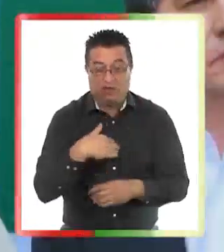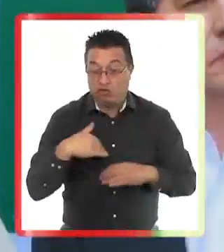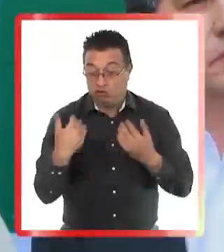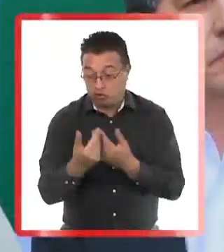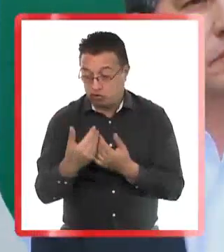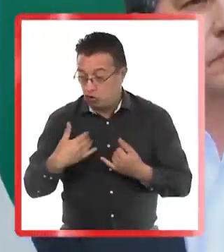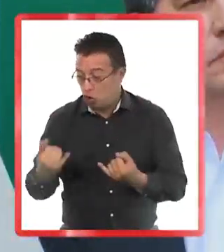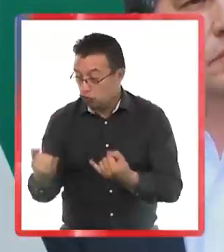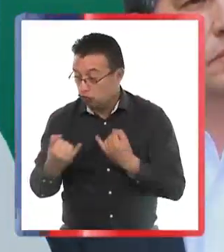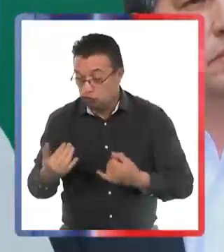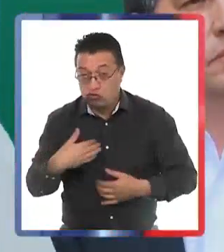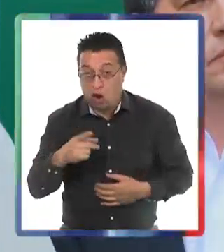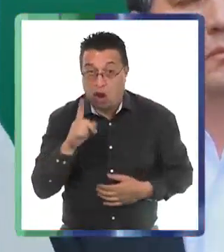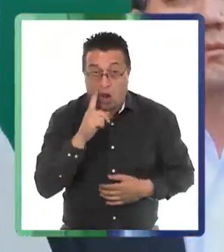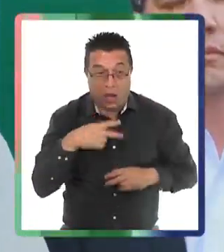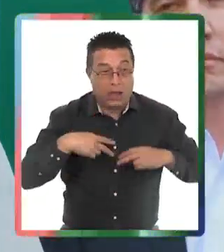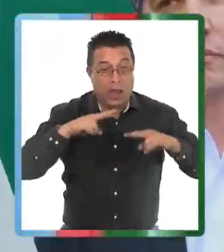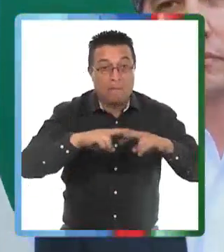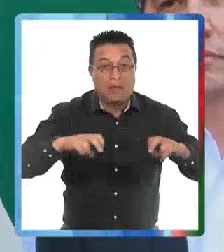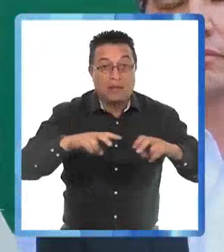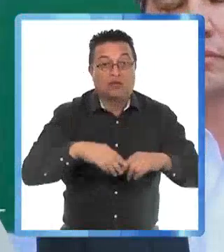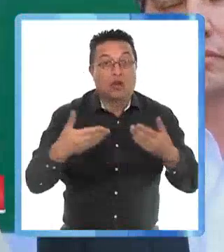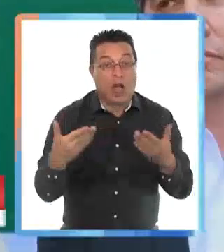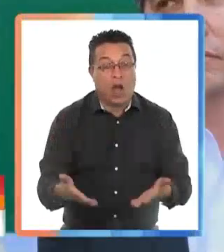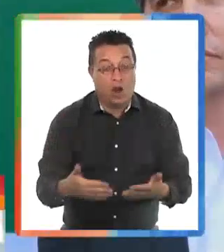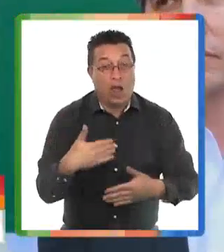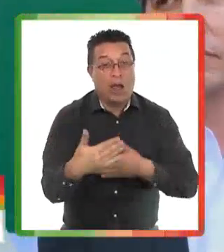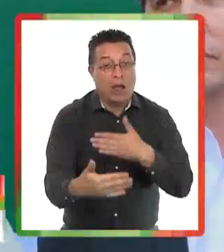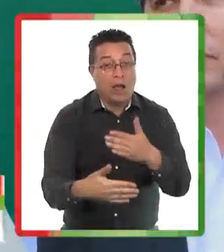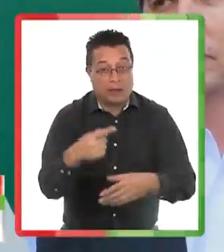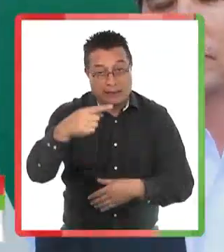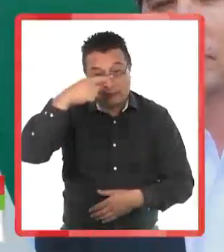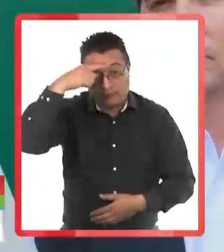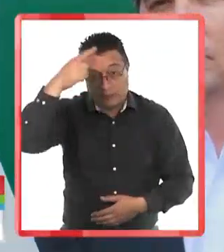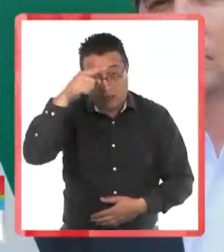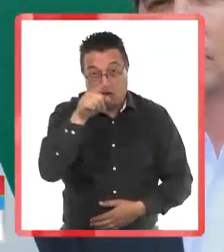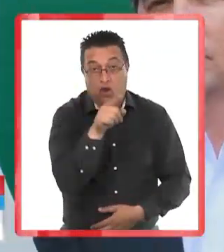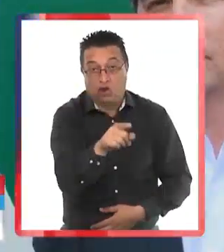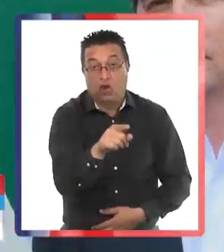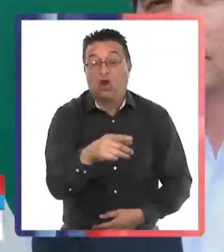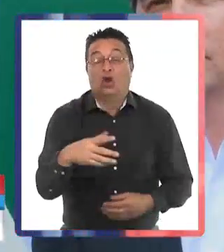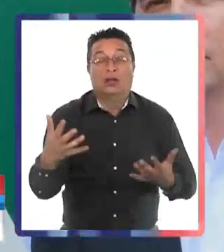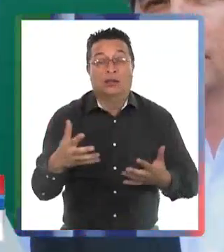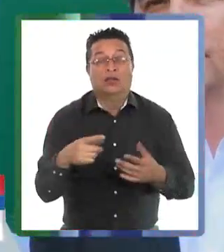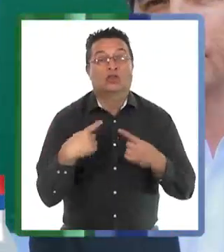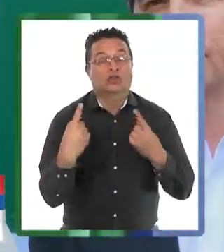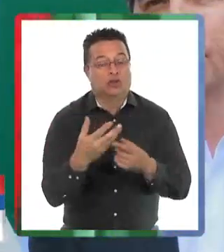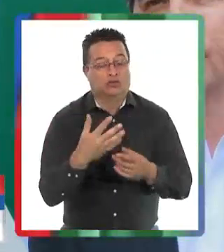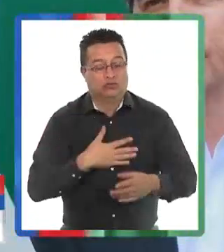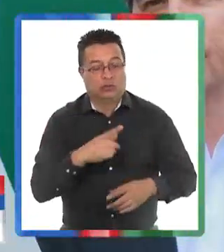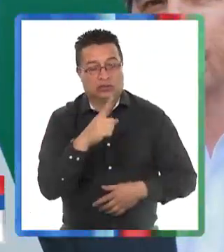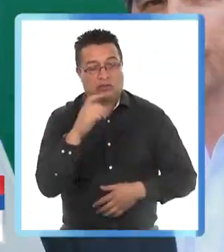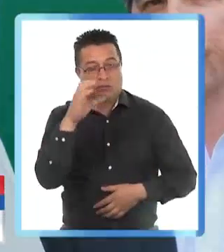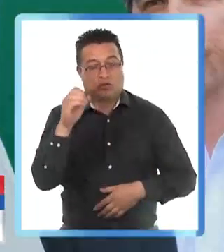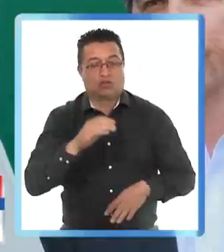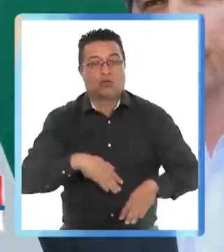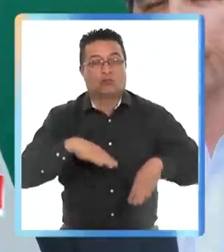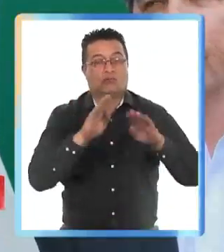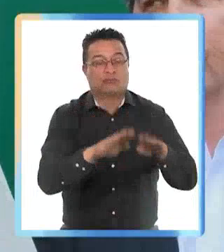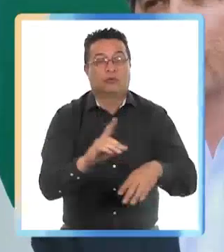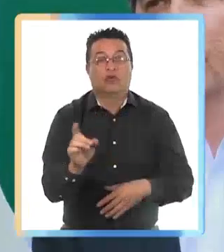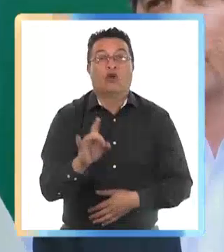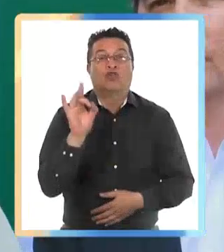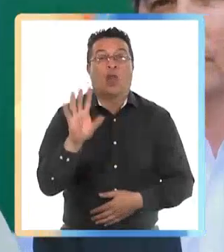con el funcionario y los antecedentes que yo manejo por parte de la investigación que se ha llevado a cabo en San Antonio es que